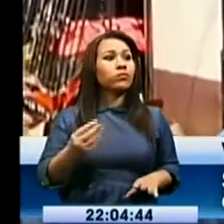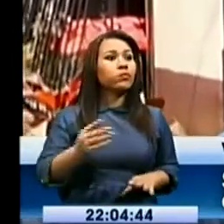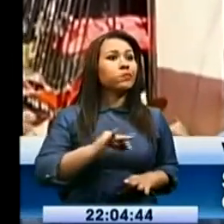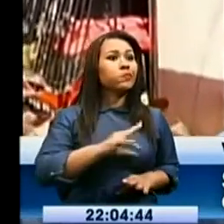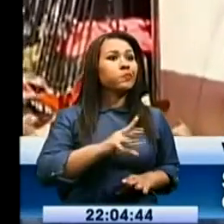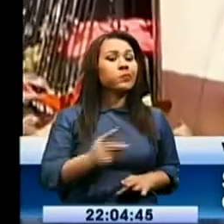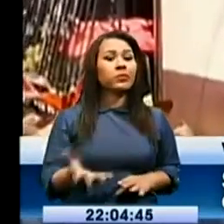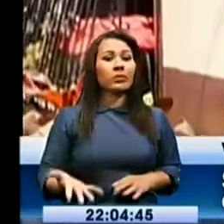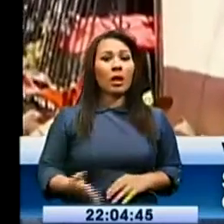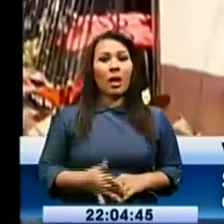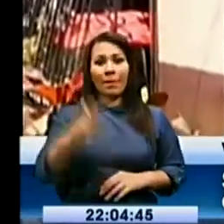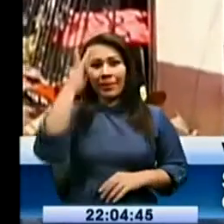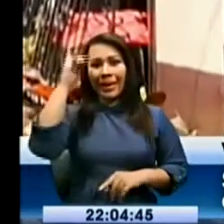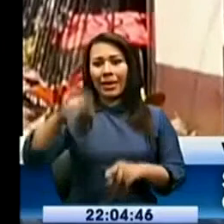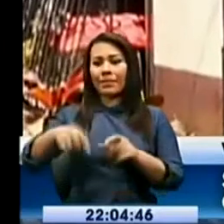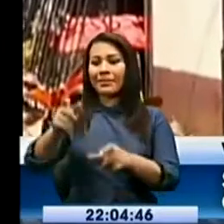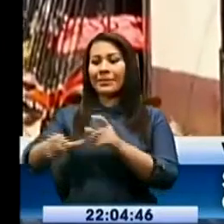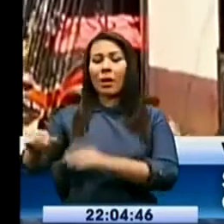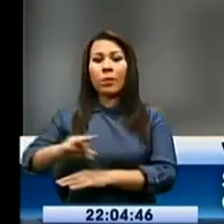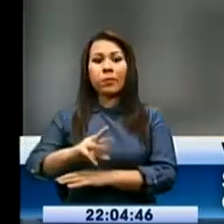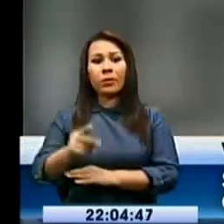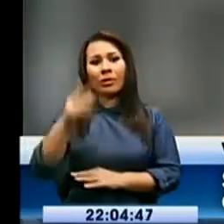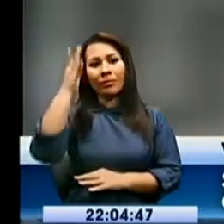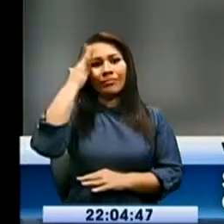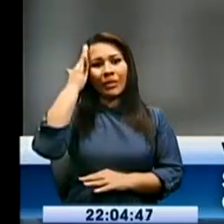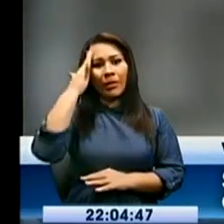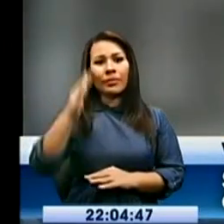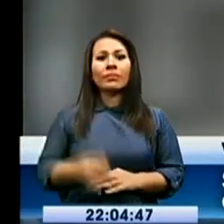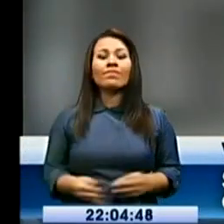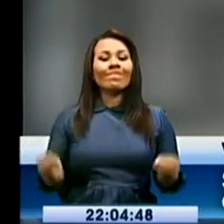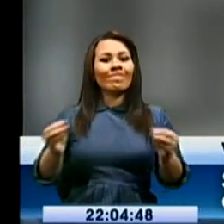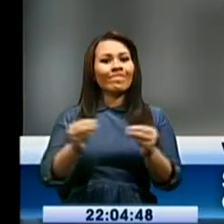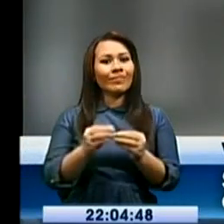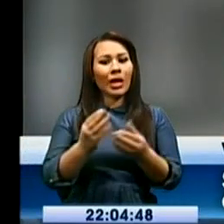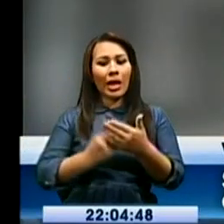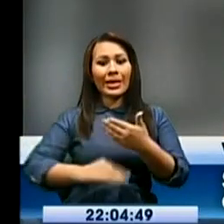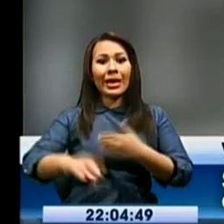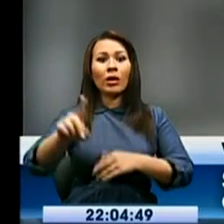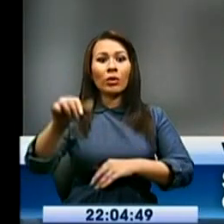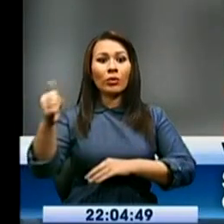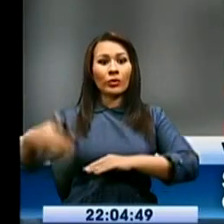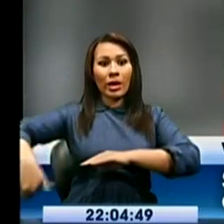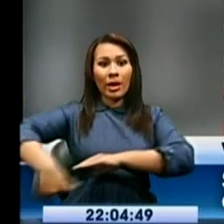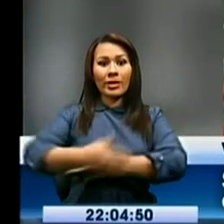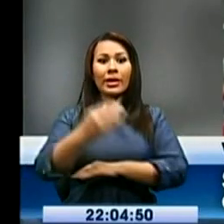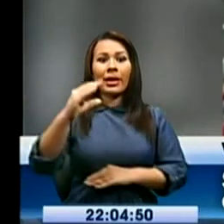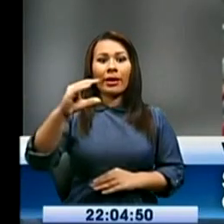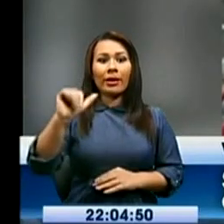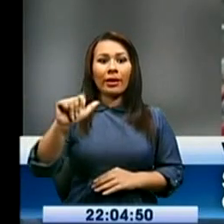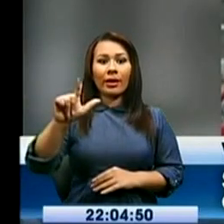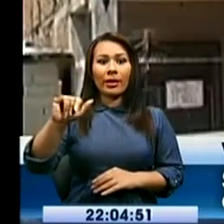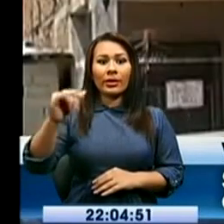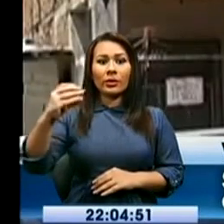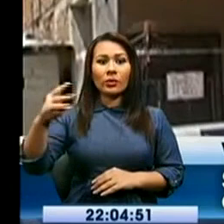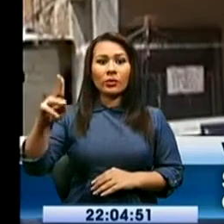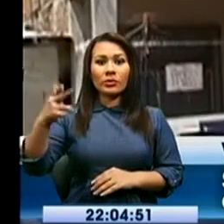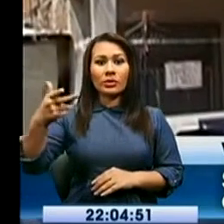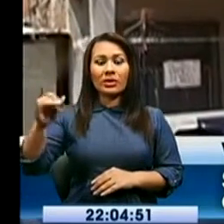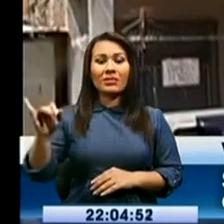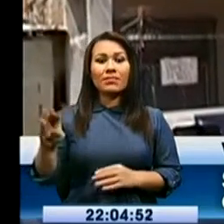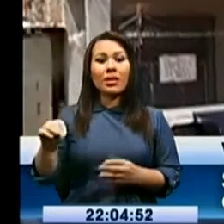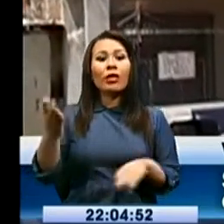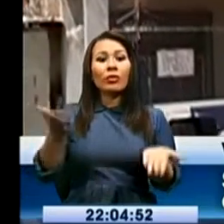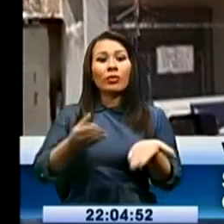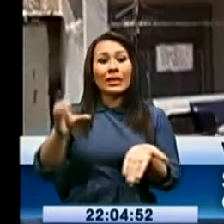ajeno, y como usted ve, está todo despampado aquí. Más allá, en Calicuchima y Ambato, la historia es similar. Un inmueble